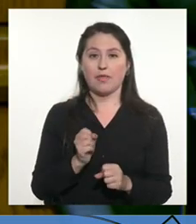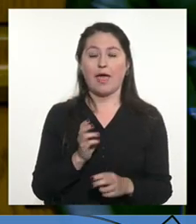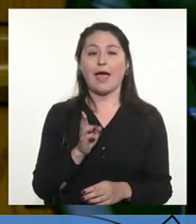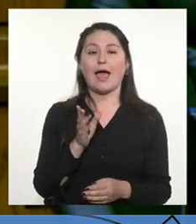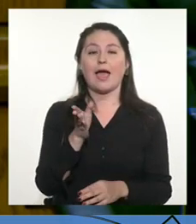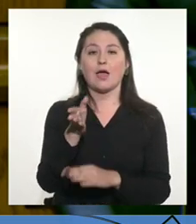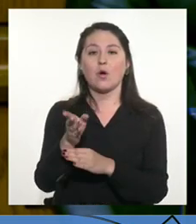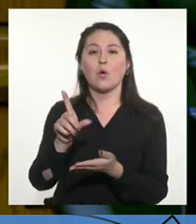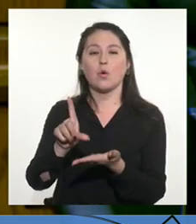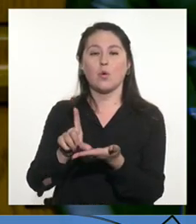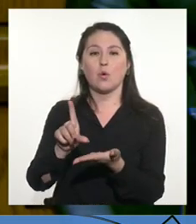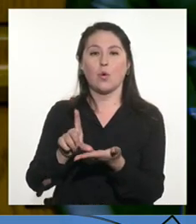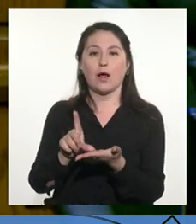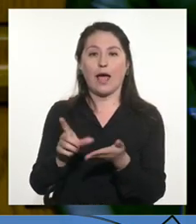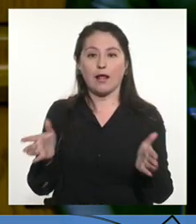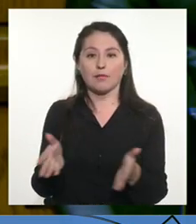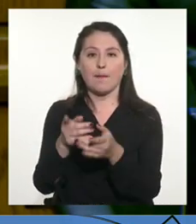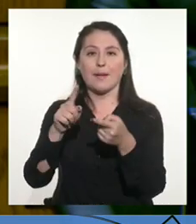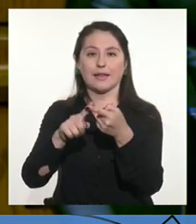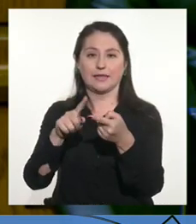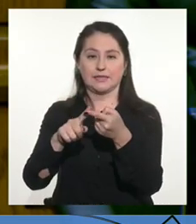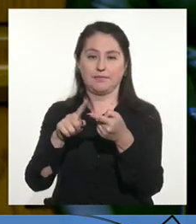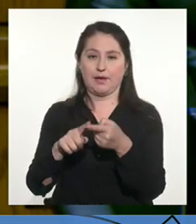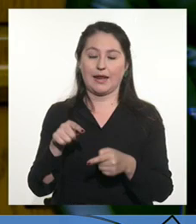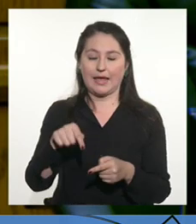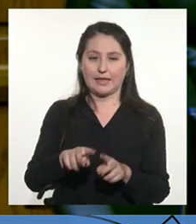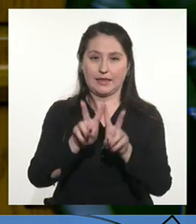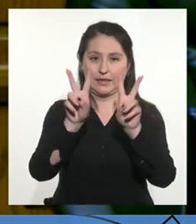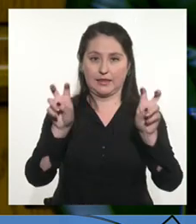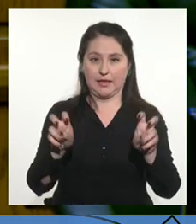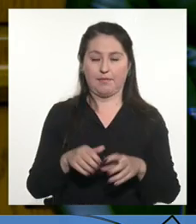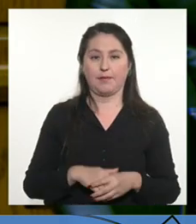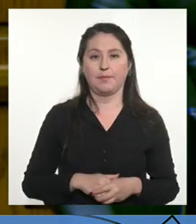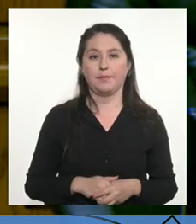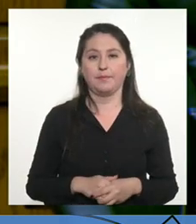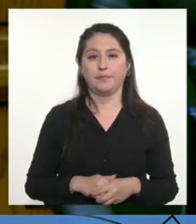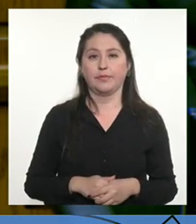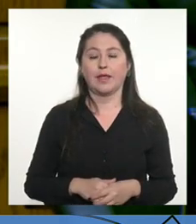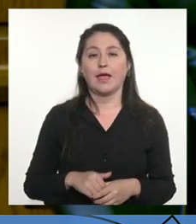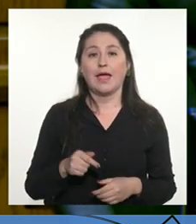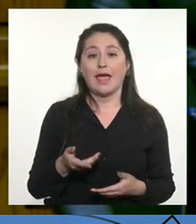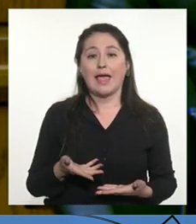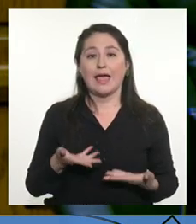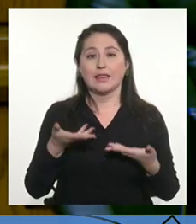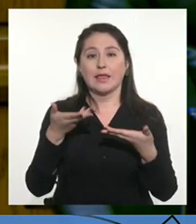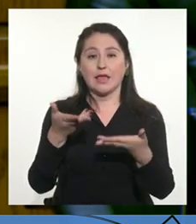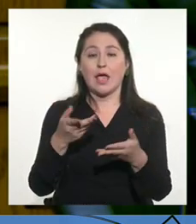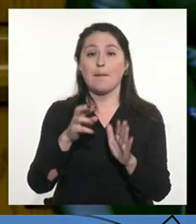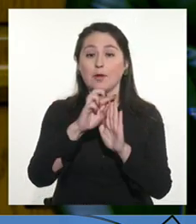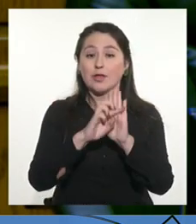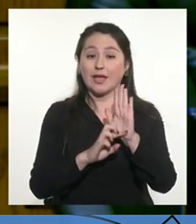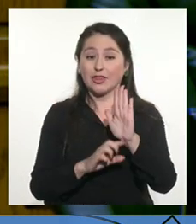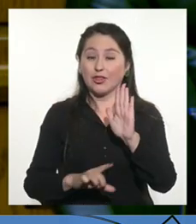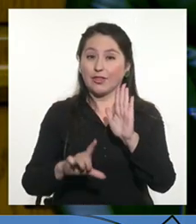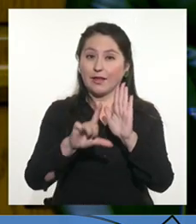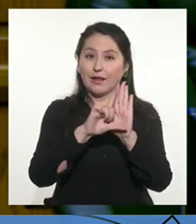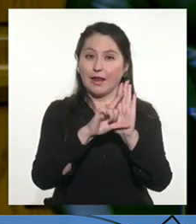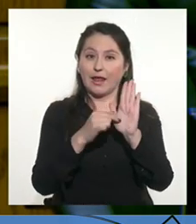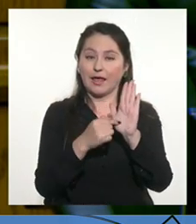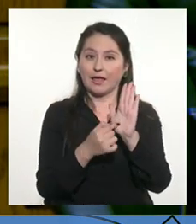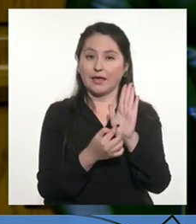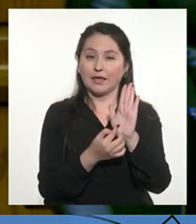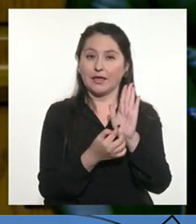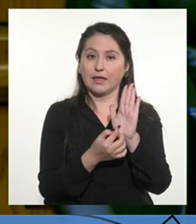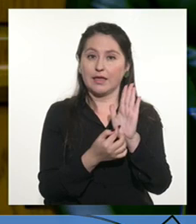en este sentido me parece adecuado que los establecidos la disposición transitoria del proyecto de ley en cuanto